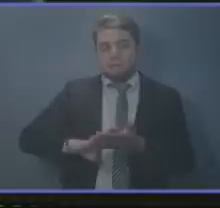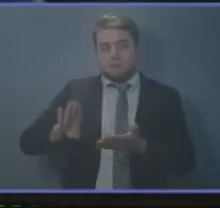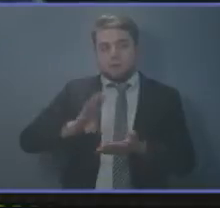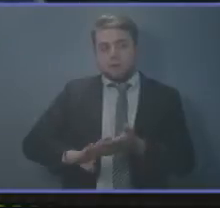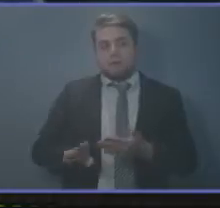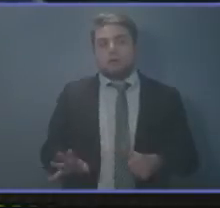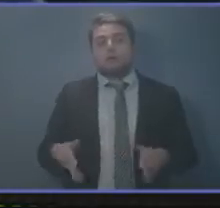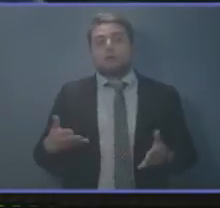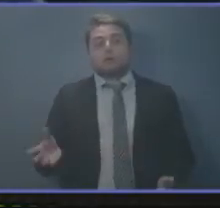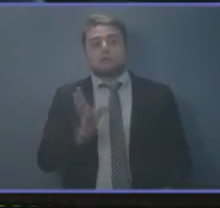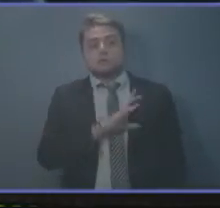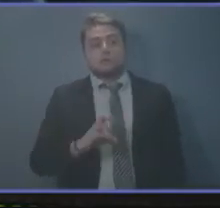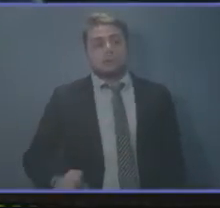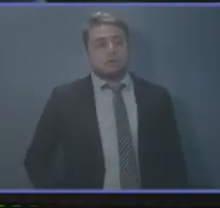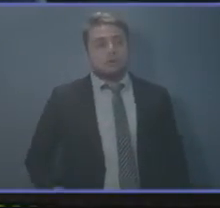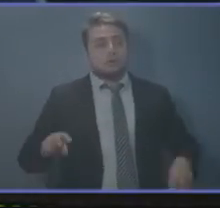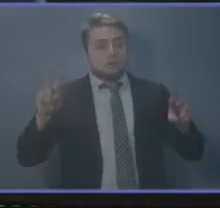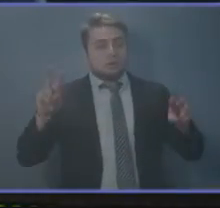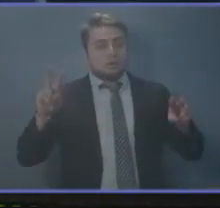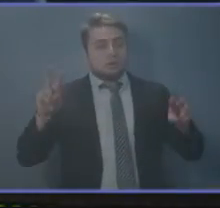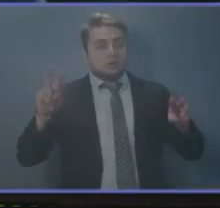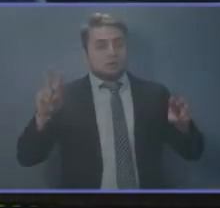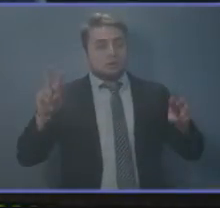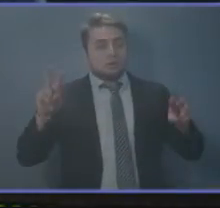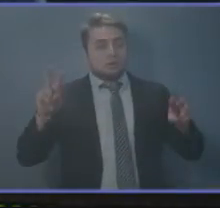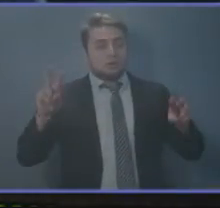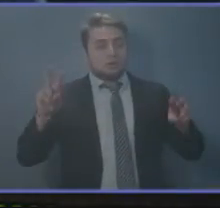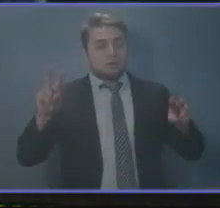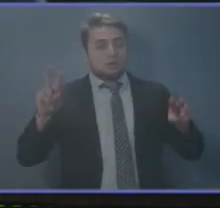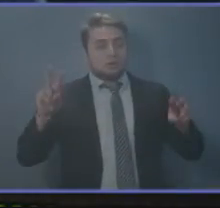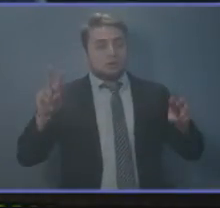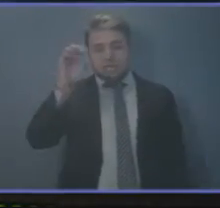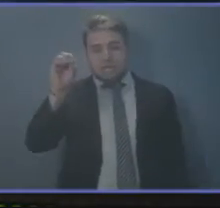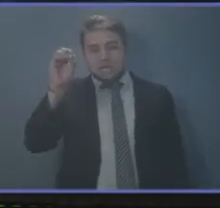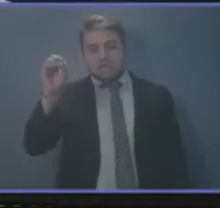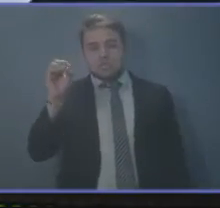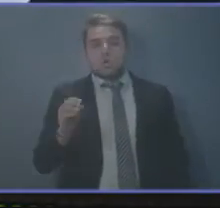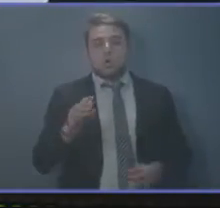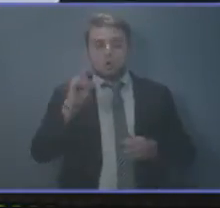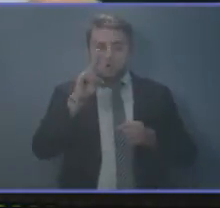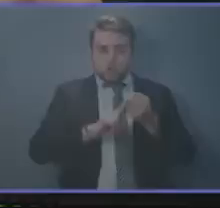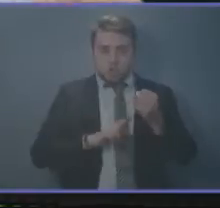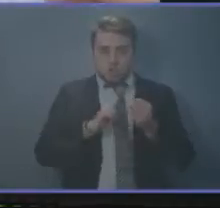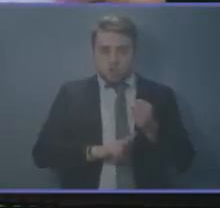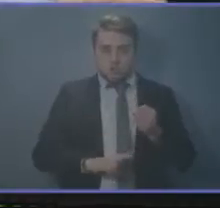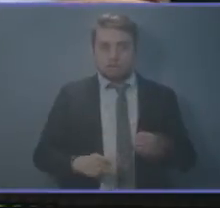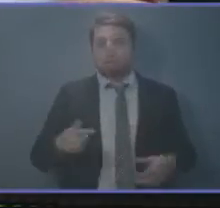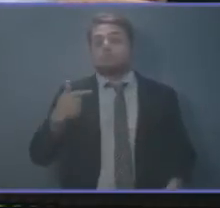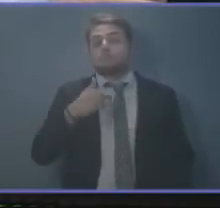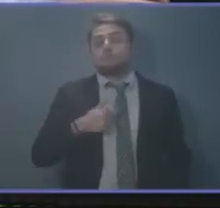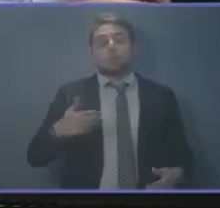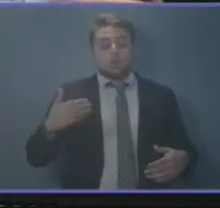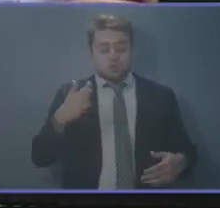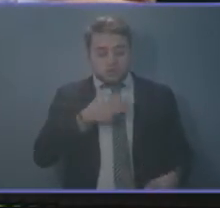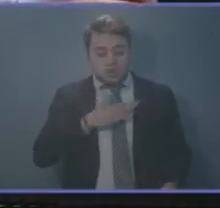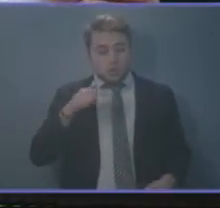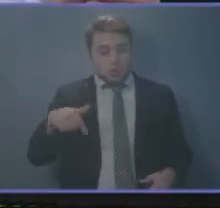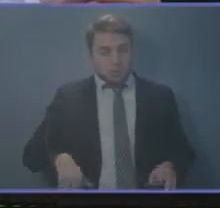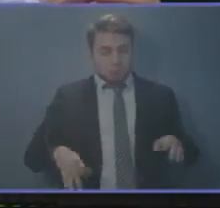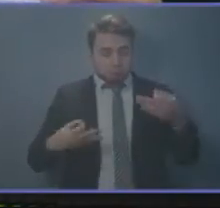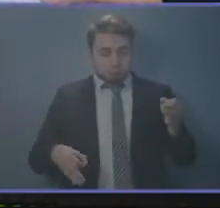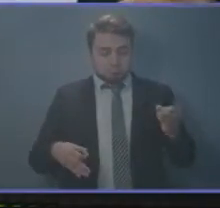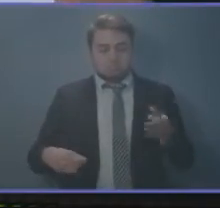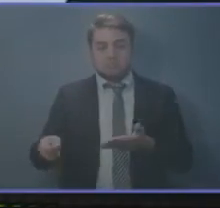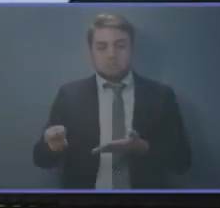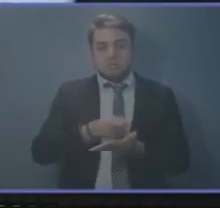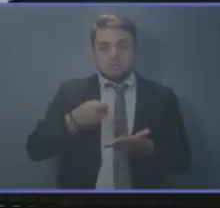en buen salvadoreño es una multa de $1,500. Tengo en mis manos el acta número 43 de la